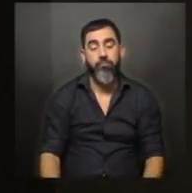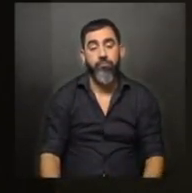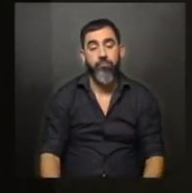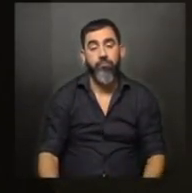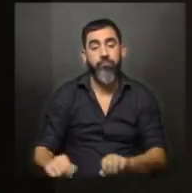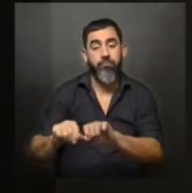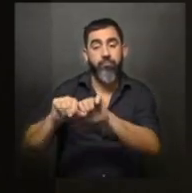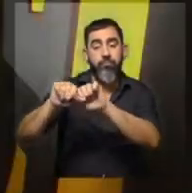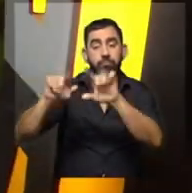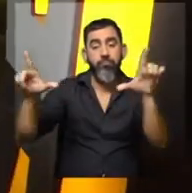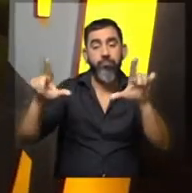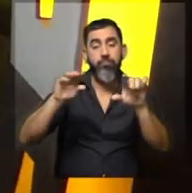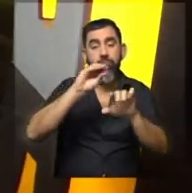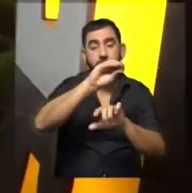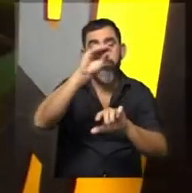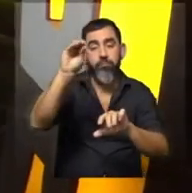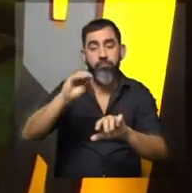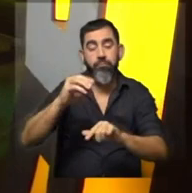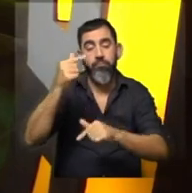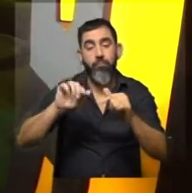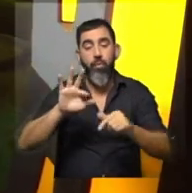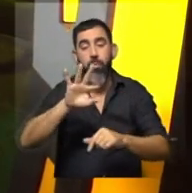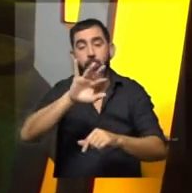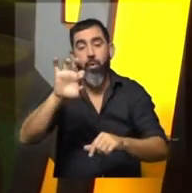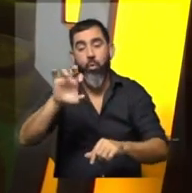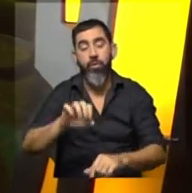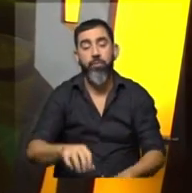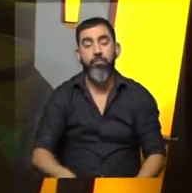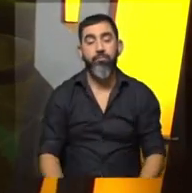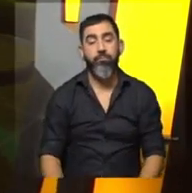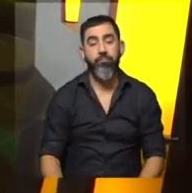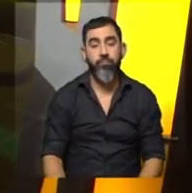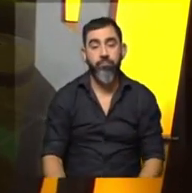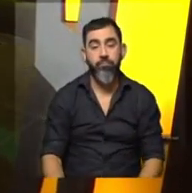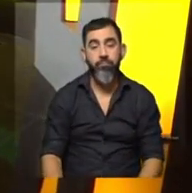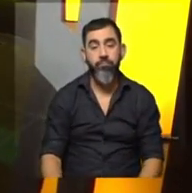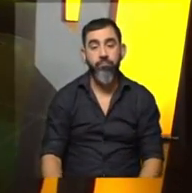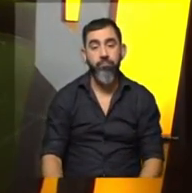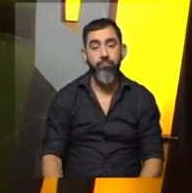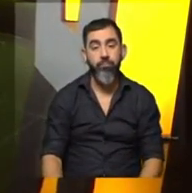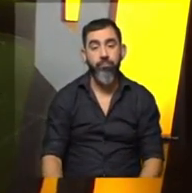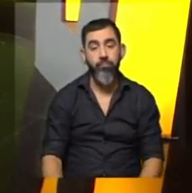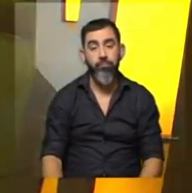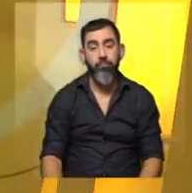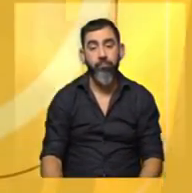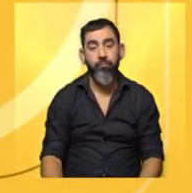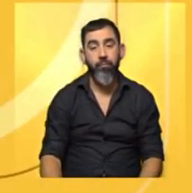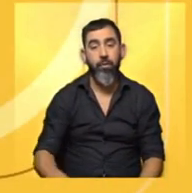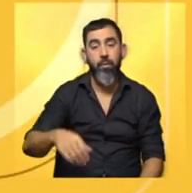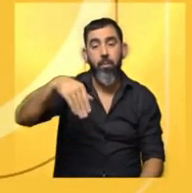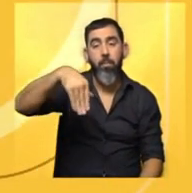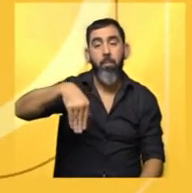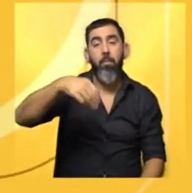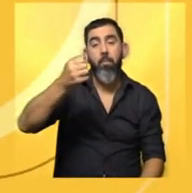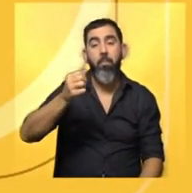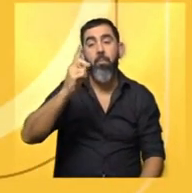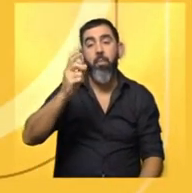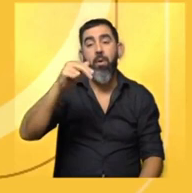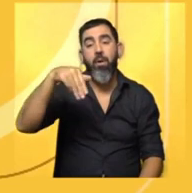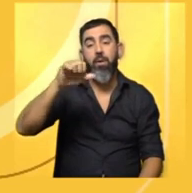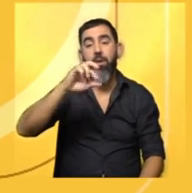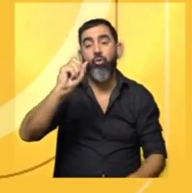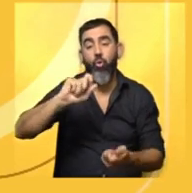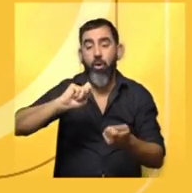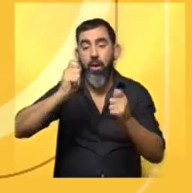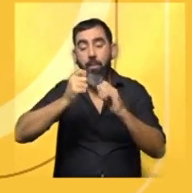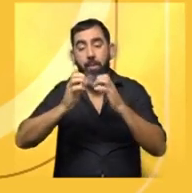las partes del microondas. Vemos que está, los componentes principales son el magnetrón, que es el que transforma la energía